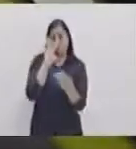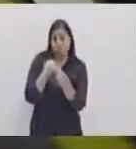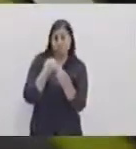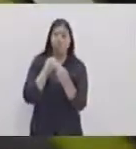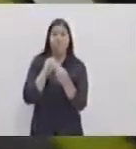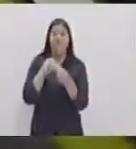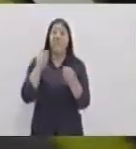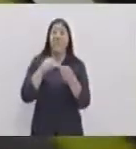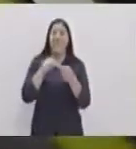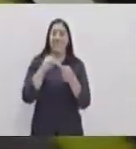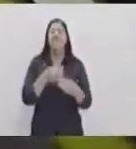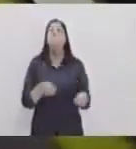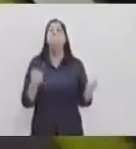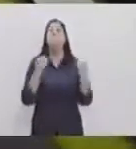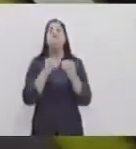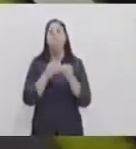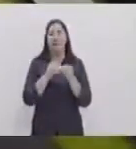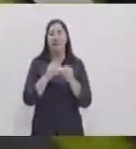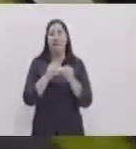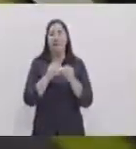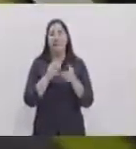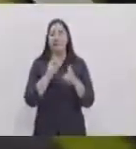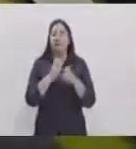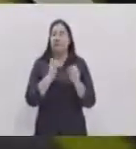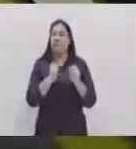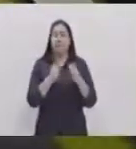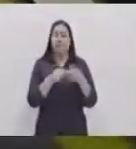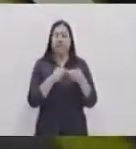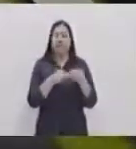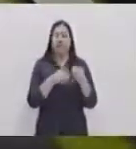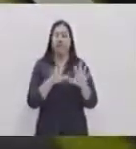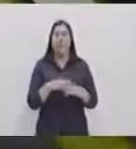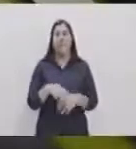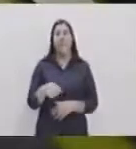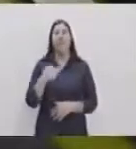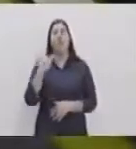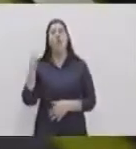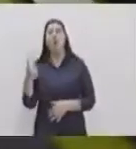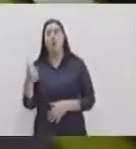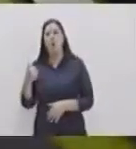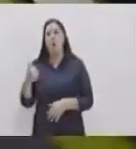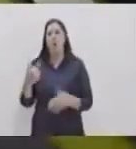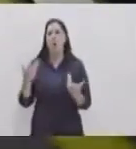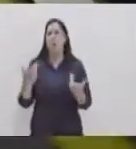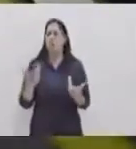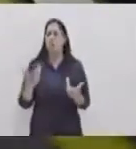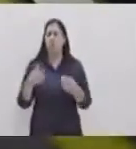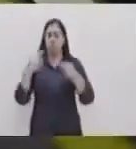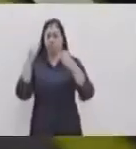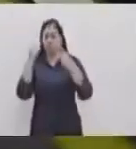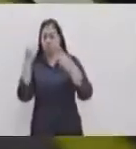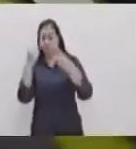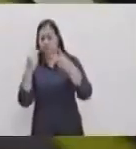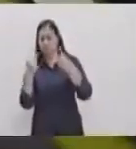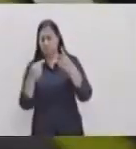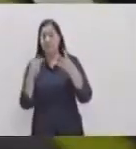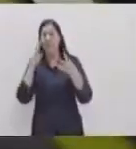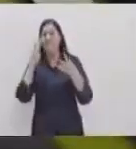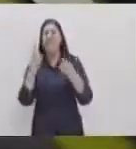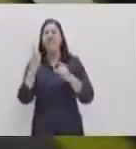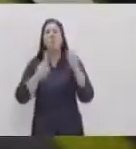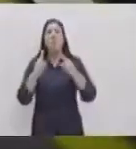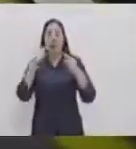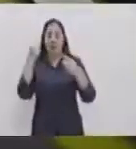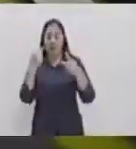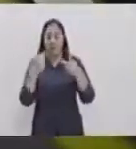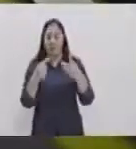complejo respecto del anterior. ¿Qué más necesitamos, Claudia? Necesitamos cinemaldehído. Así es. ¿Tienes